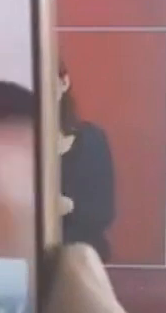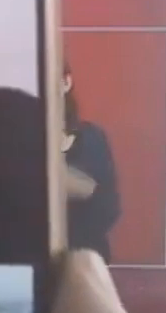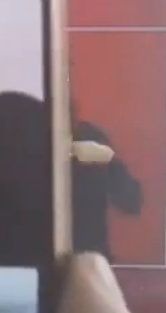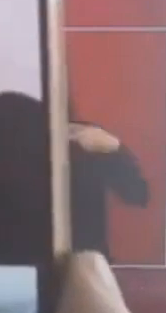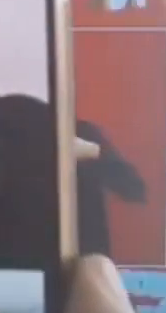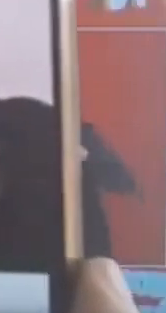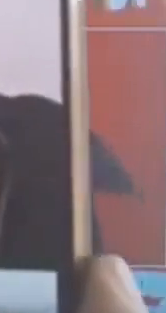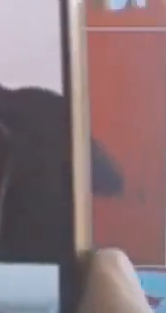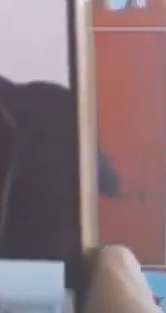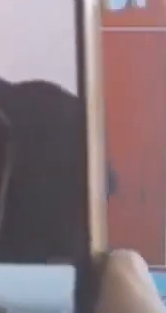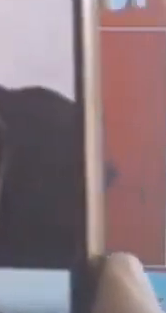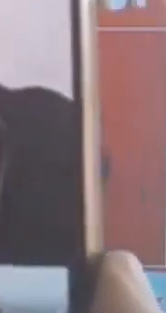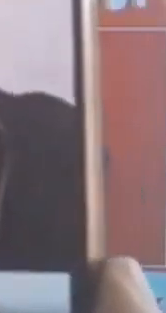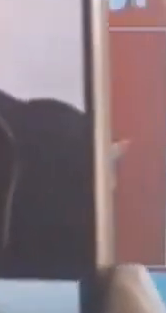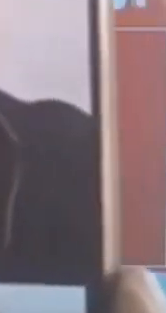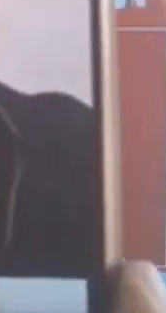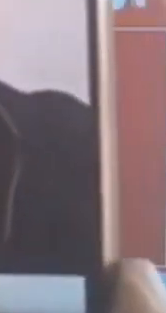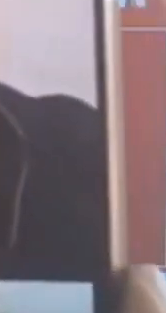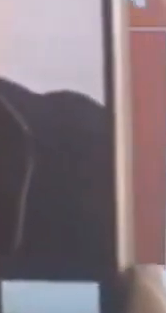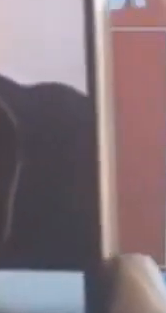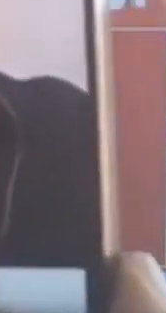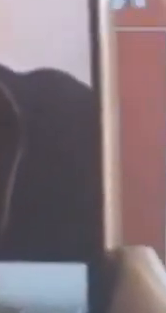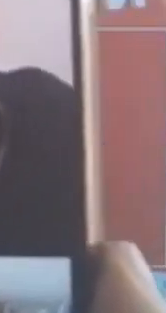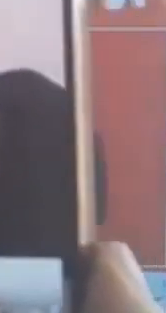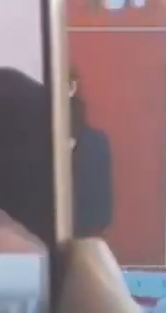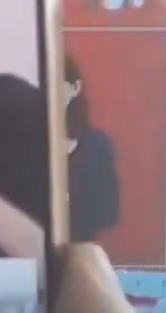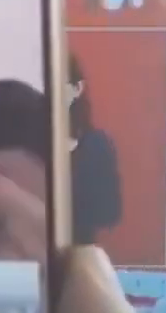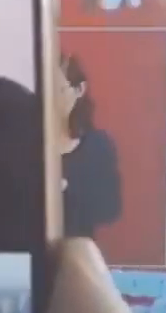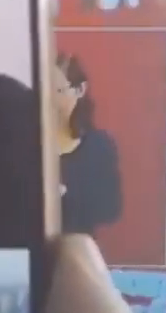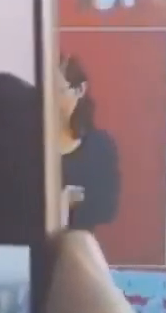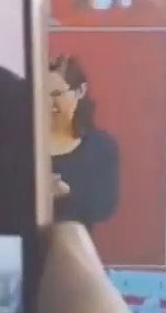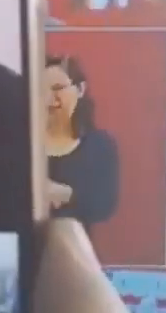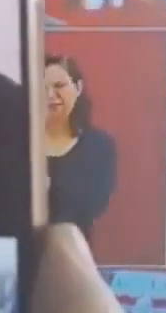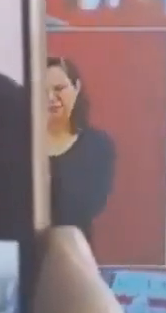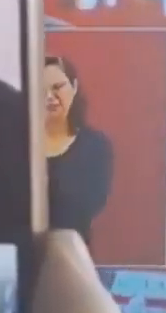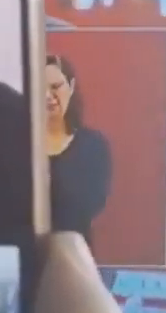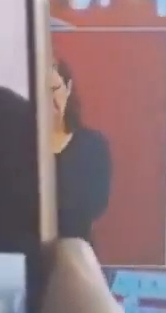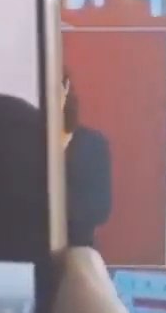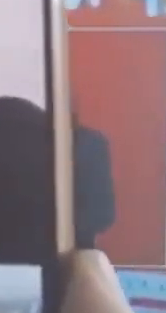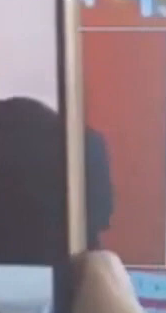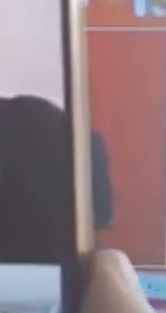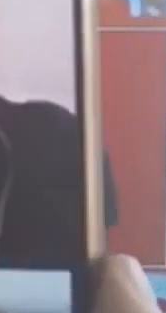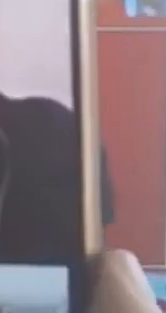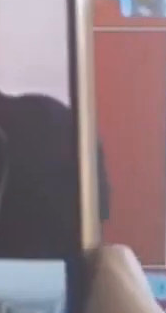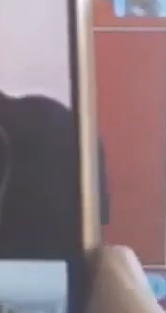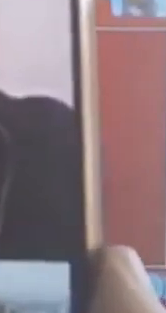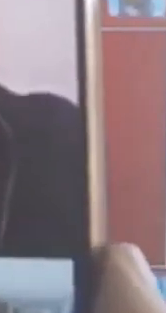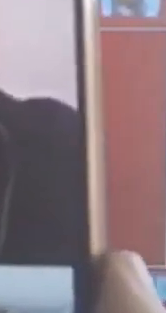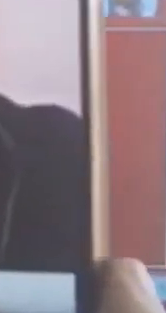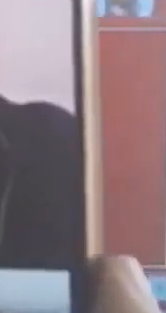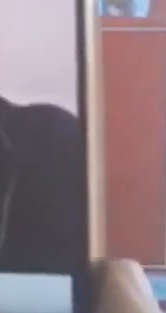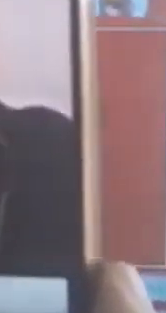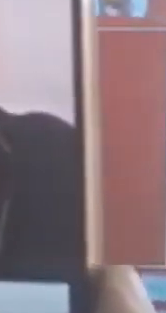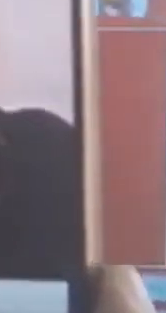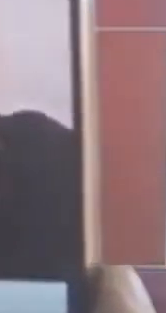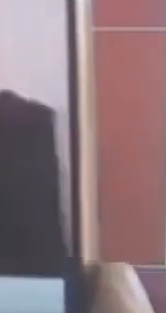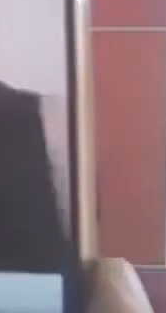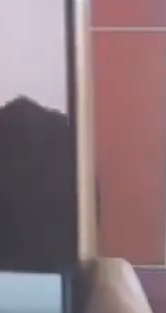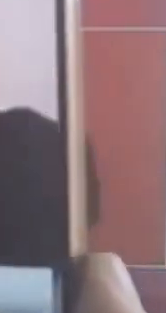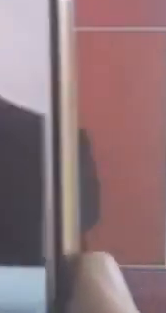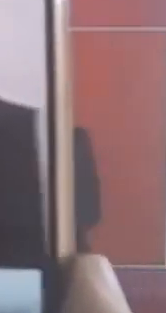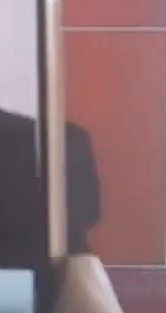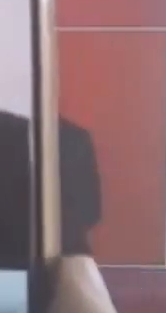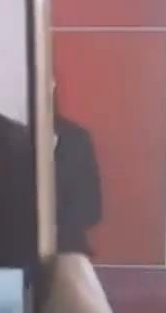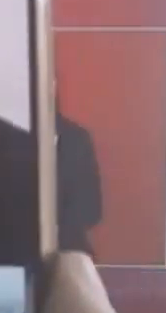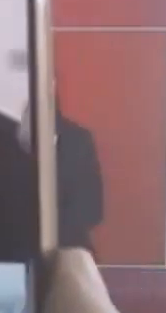manera de hacer las cosas diferentes, sí ser críticos, pero dejarnos de poner en ese lado